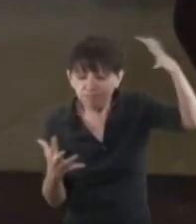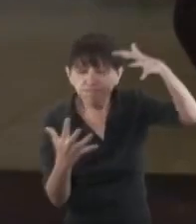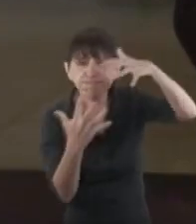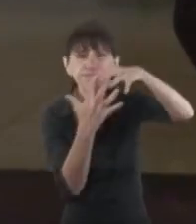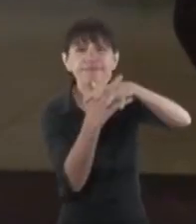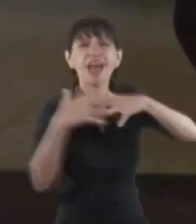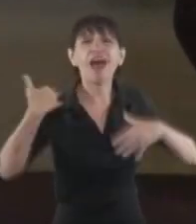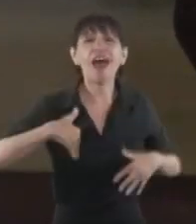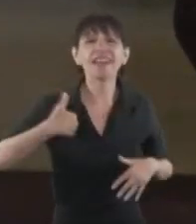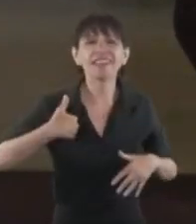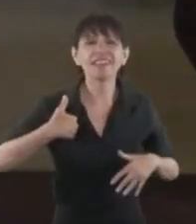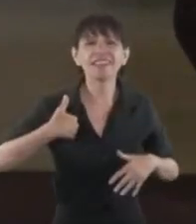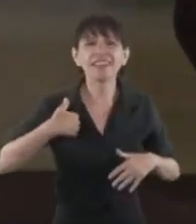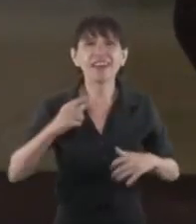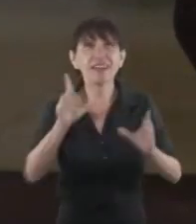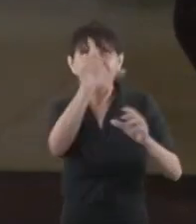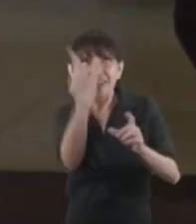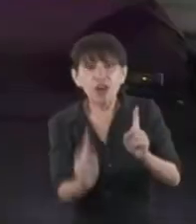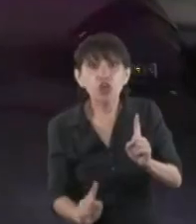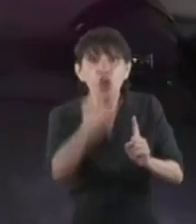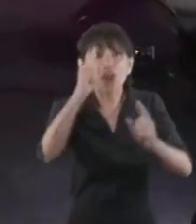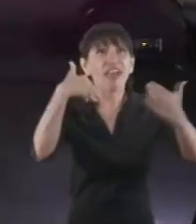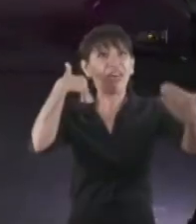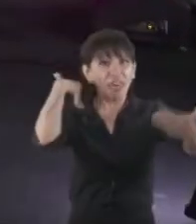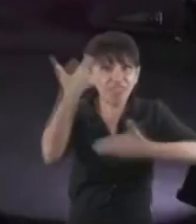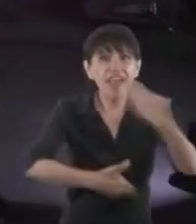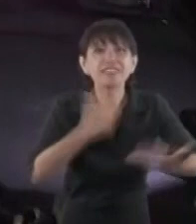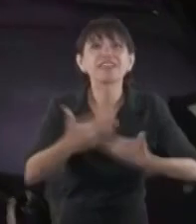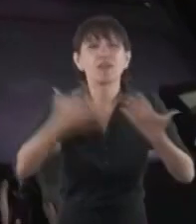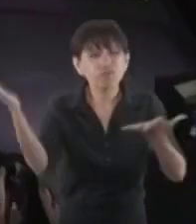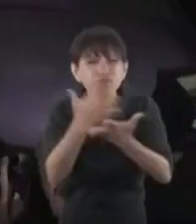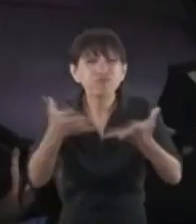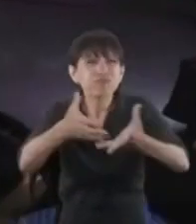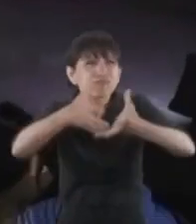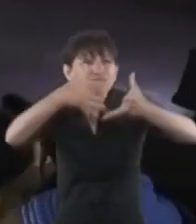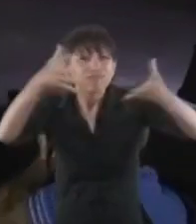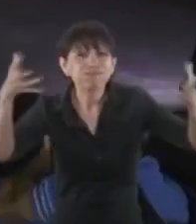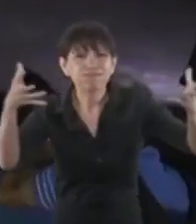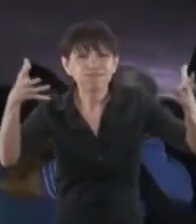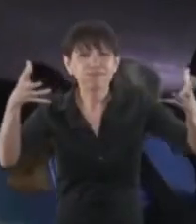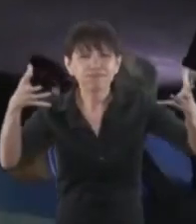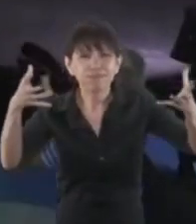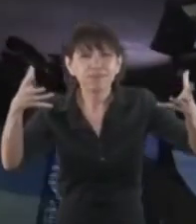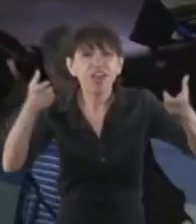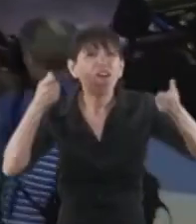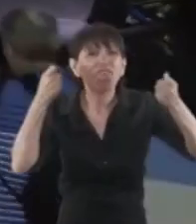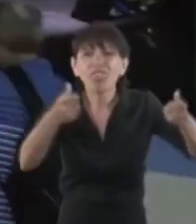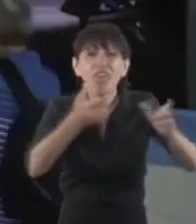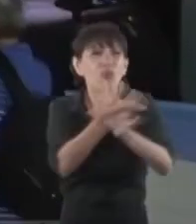vivir en un norte grande que se desarrolle. Que es vivir en un norte grande que dé educación a todos los que aquí